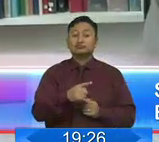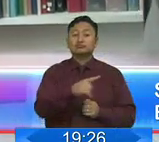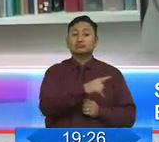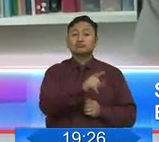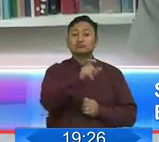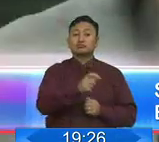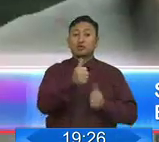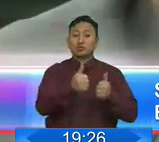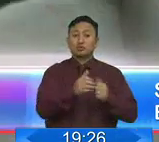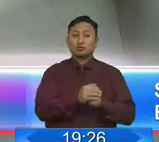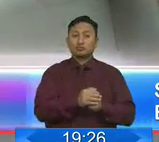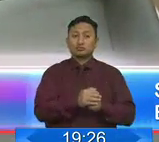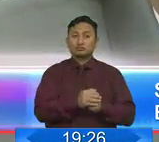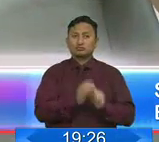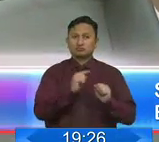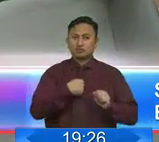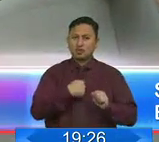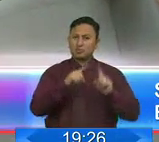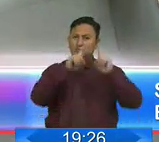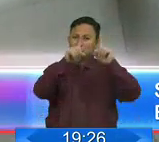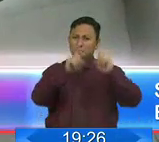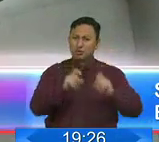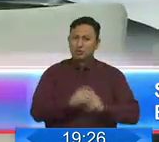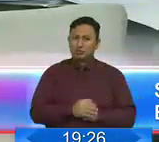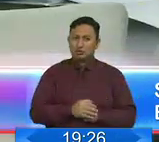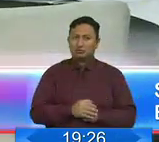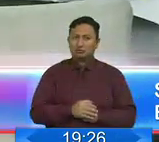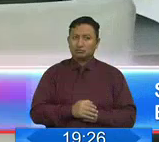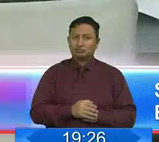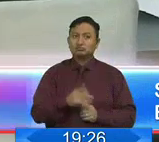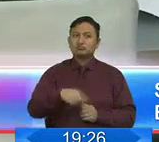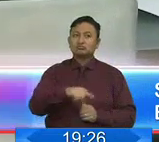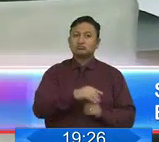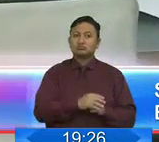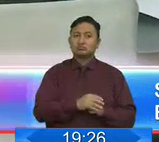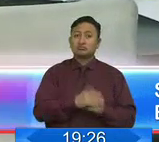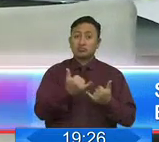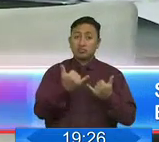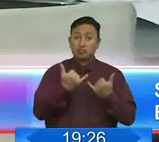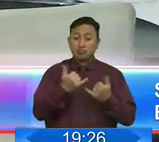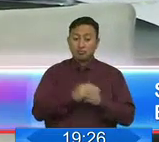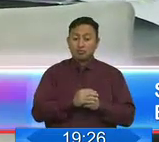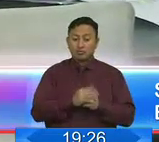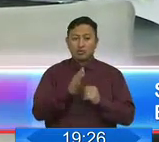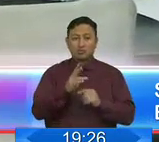postulantes. Él tiene varios cuestionamientos. En principio, asegura que no hay un parámetro